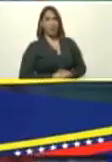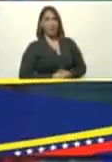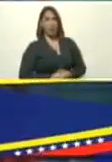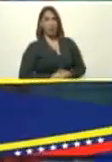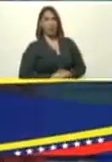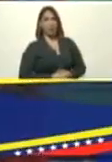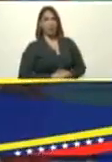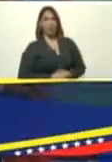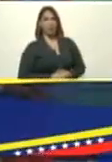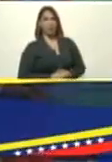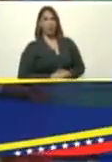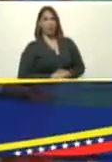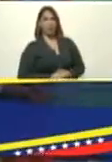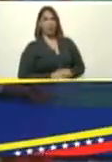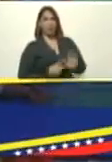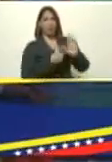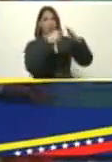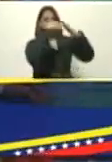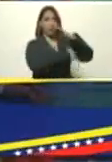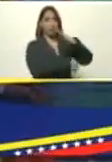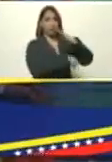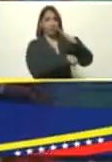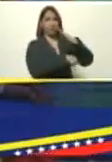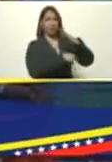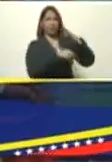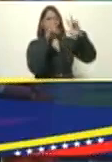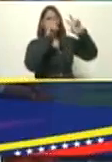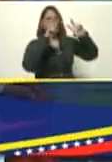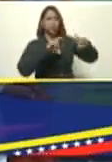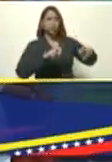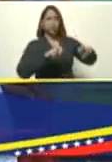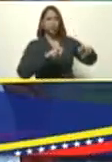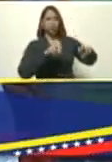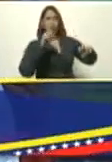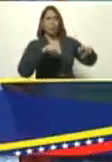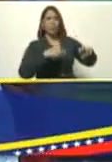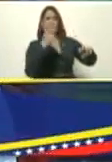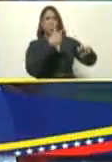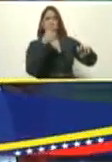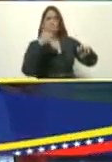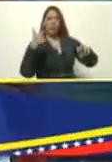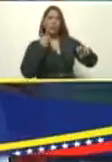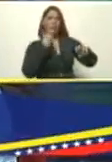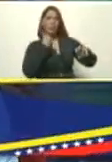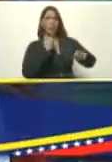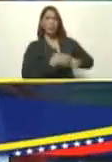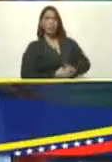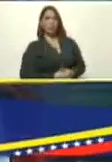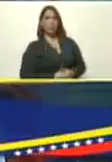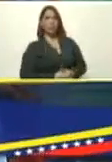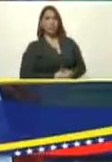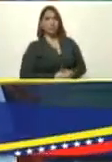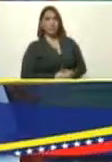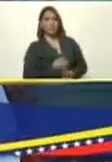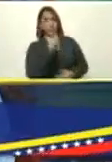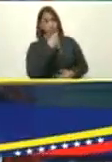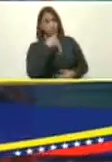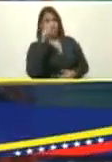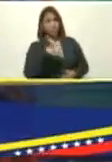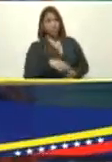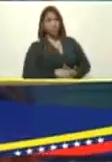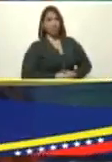pesquisa, profundización de la pesquisa, en la búsqueda de este virus. Bueno, el tratamiento